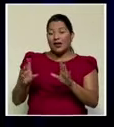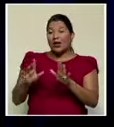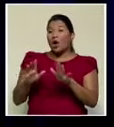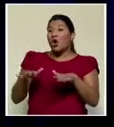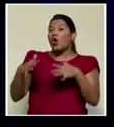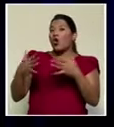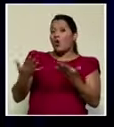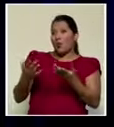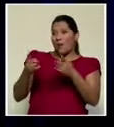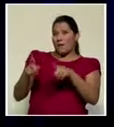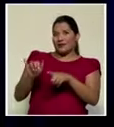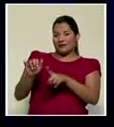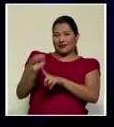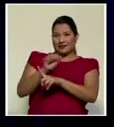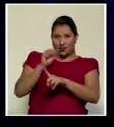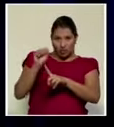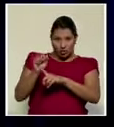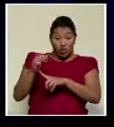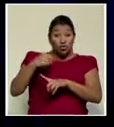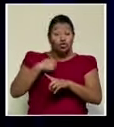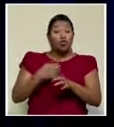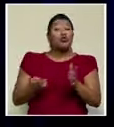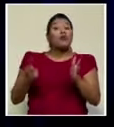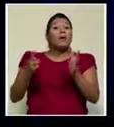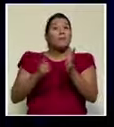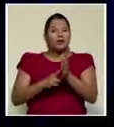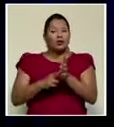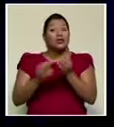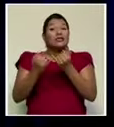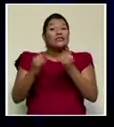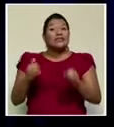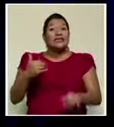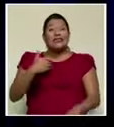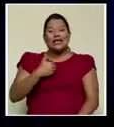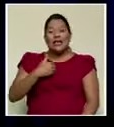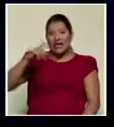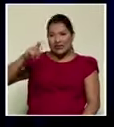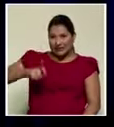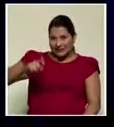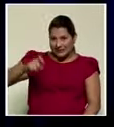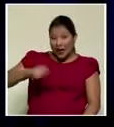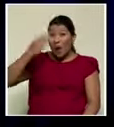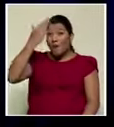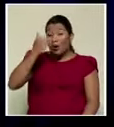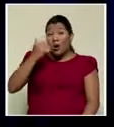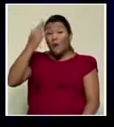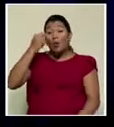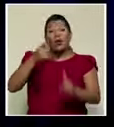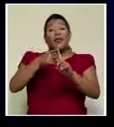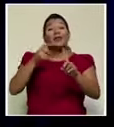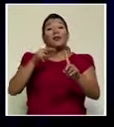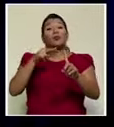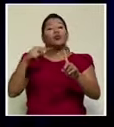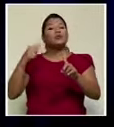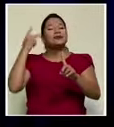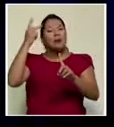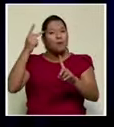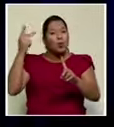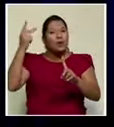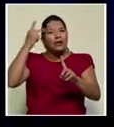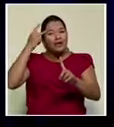dando, digamos, esta situación. Insisto, sin tener la necesidad de hacerlo, porque desde el punto de vista político uno tiene que ser mucho más frío,